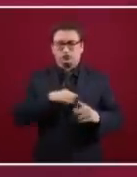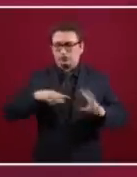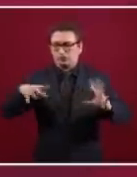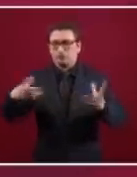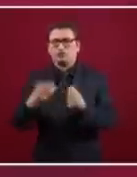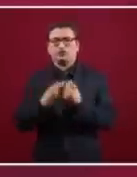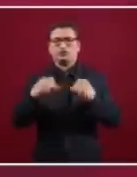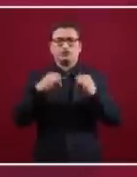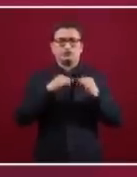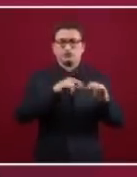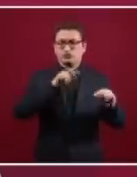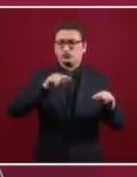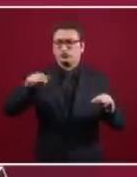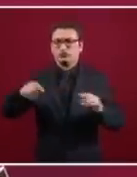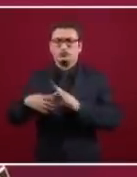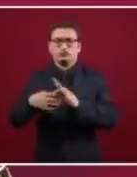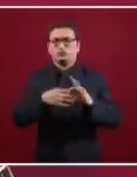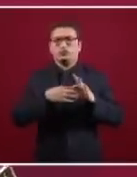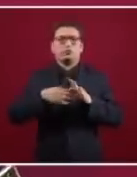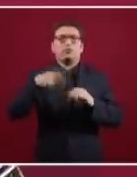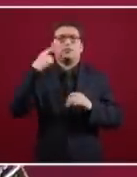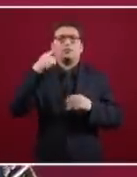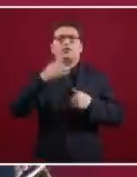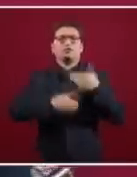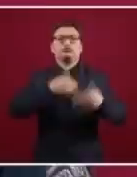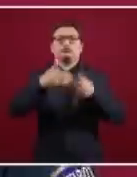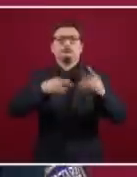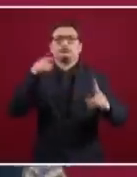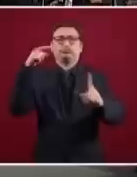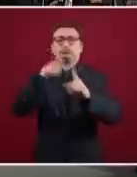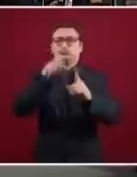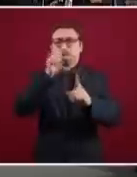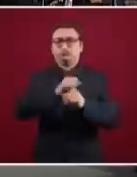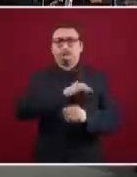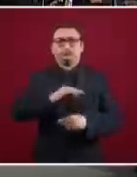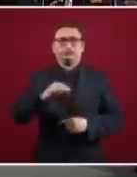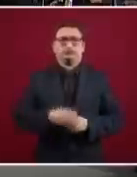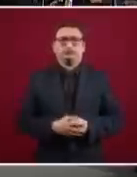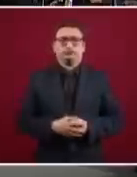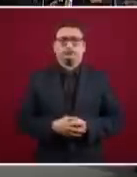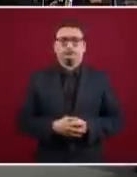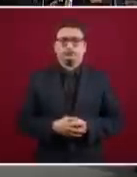conformamos para lograr los objetivos de las diferentes estrategias gracias